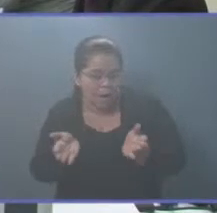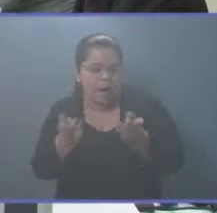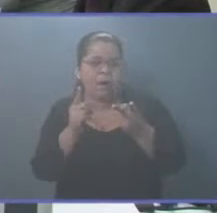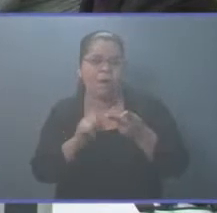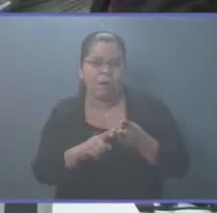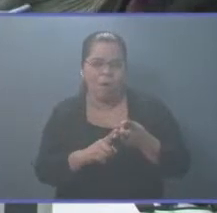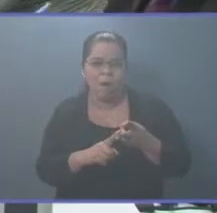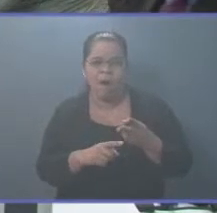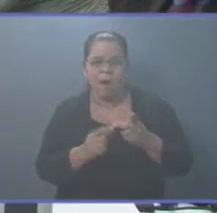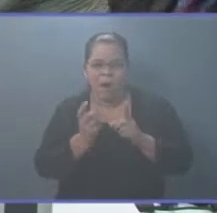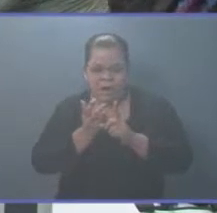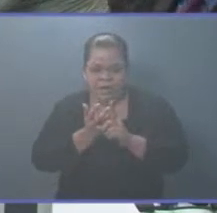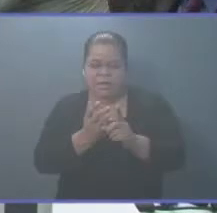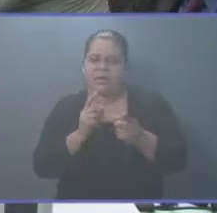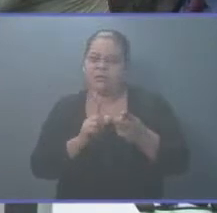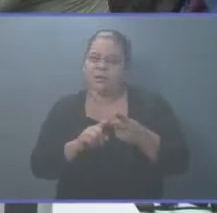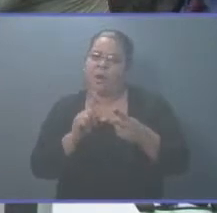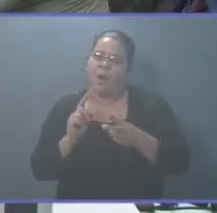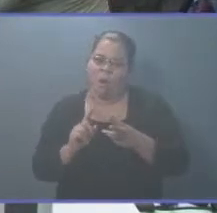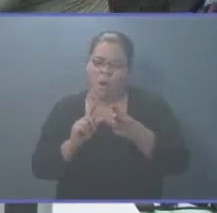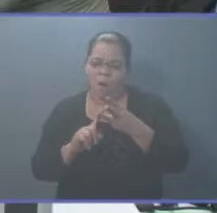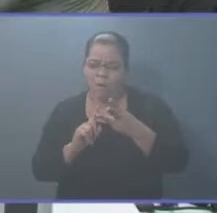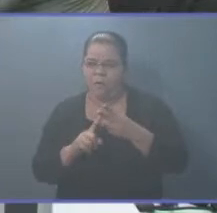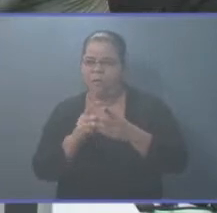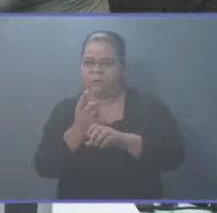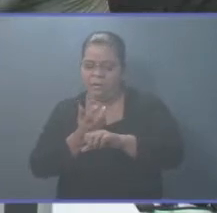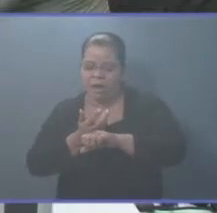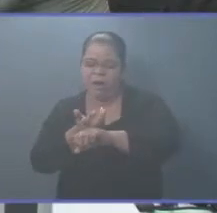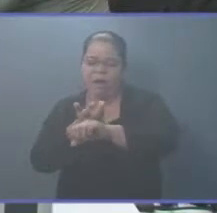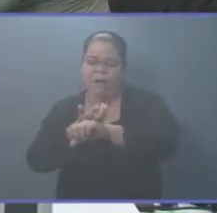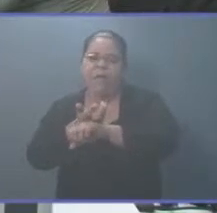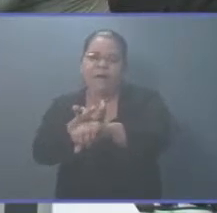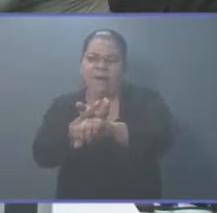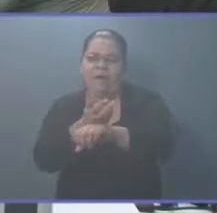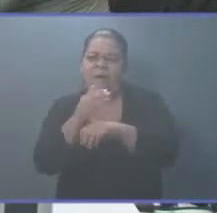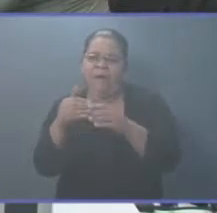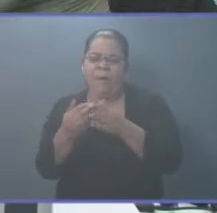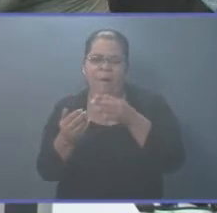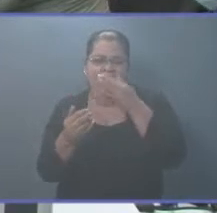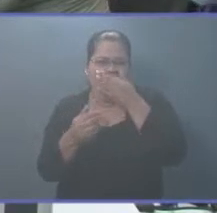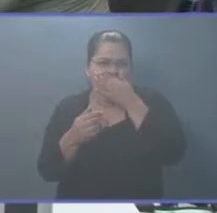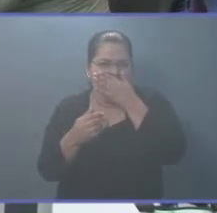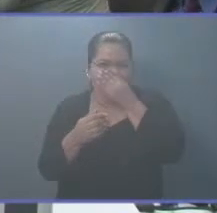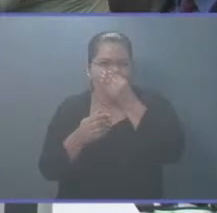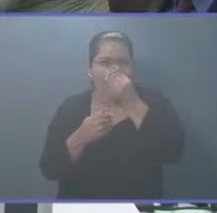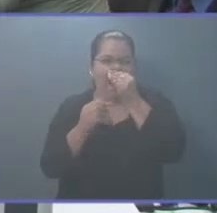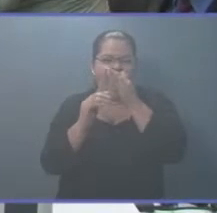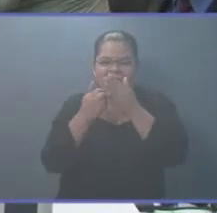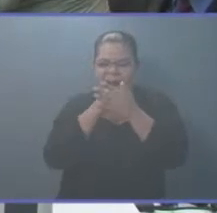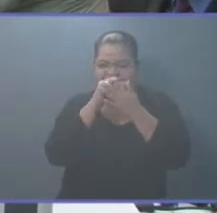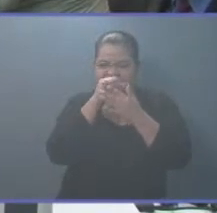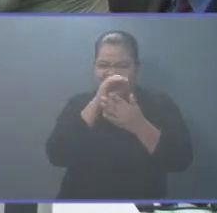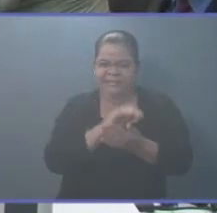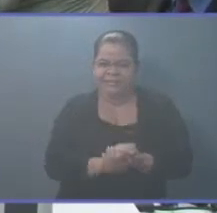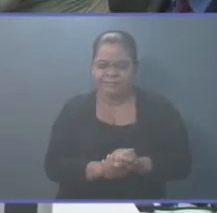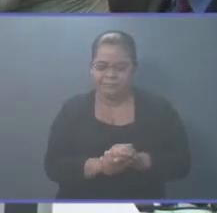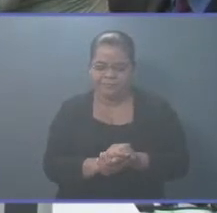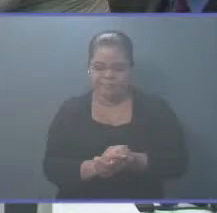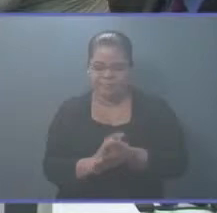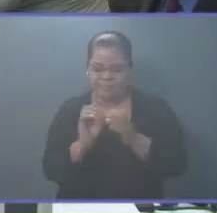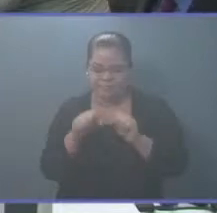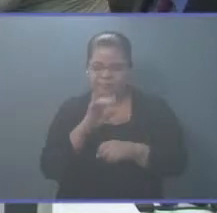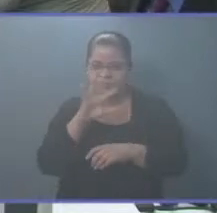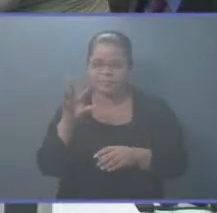bien. Y luego dice transportistas, coma, garanticen albergue y